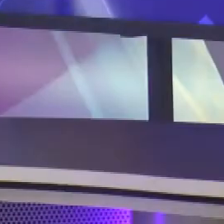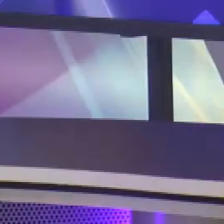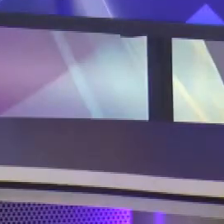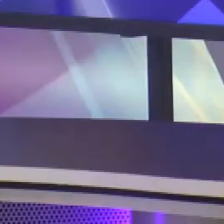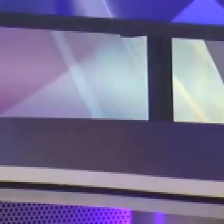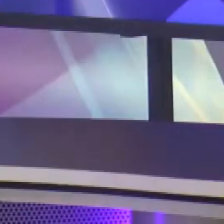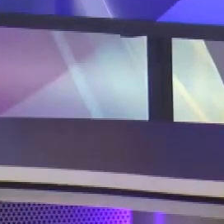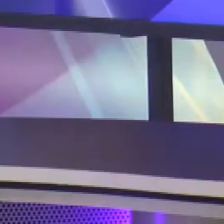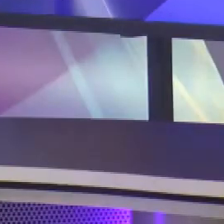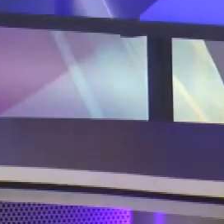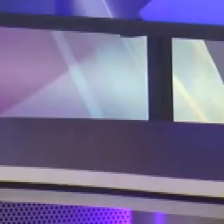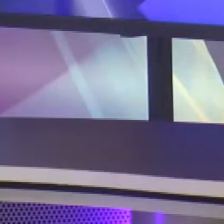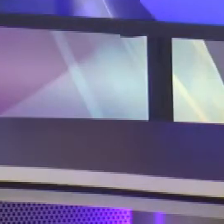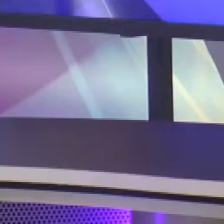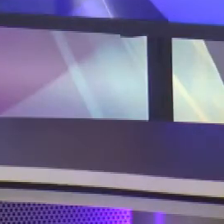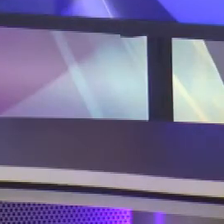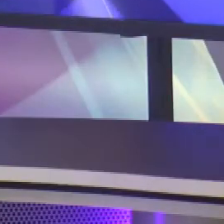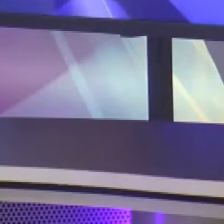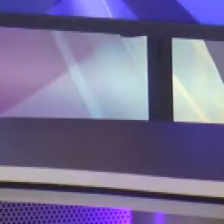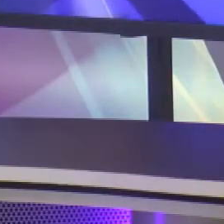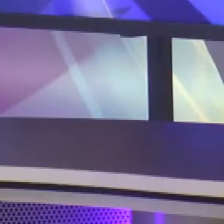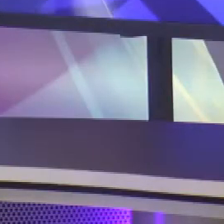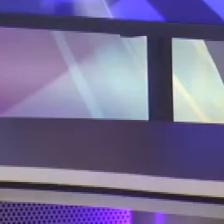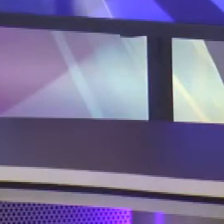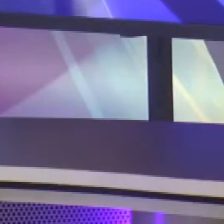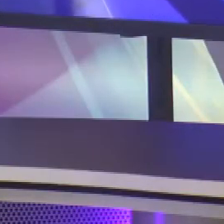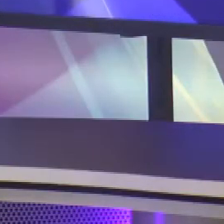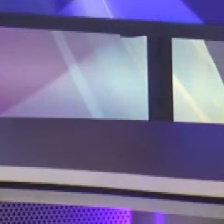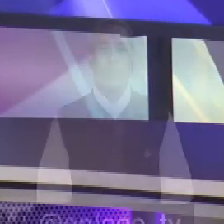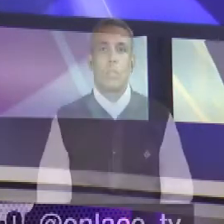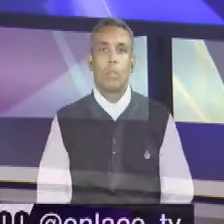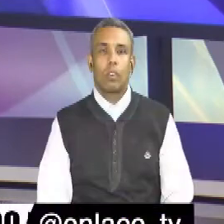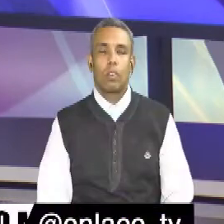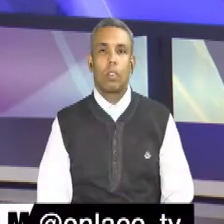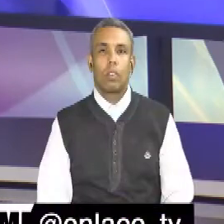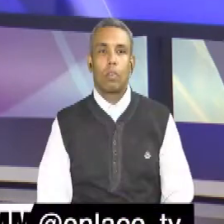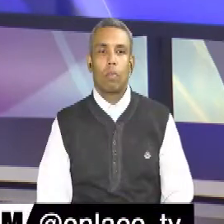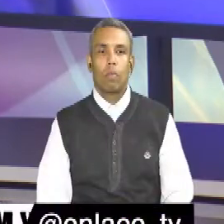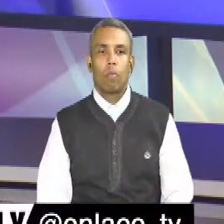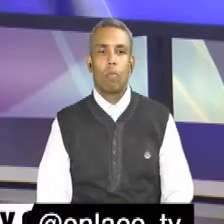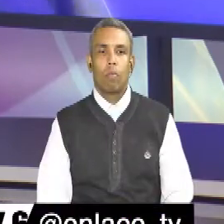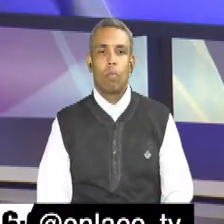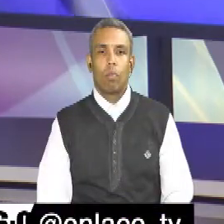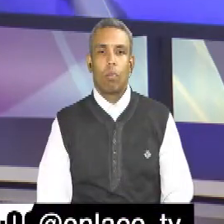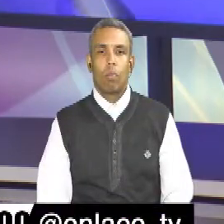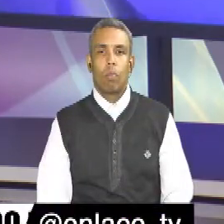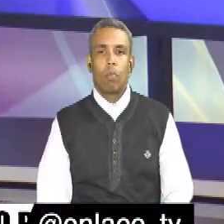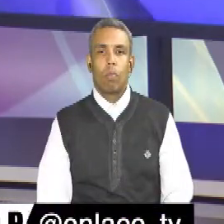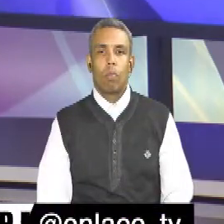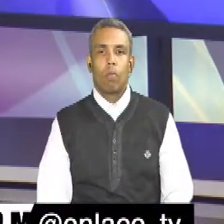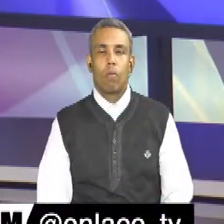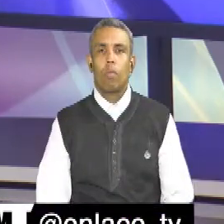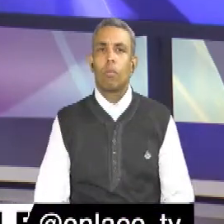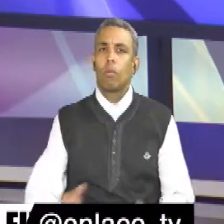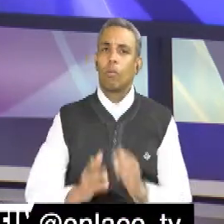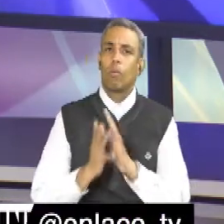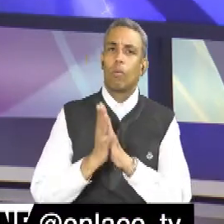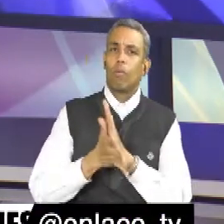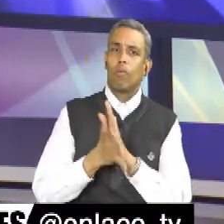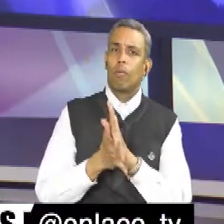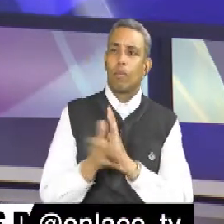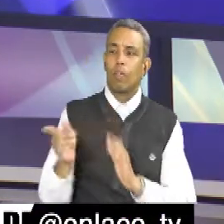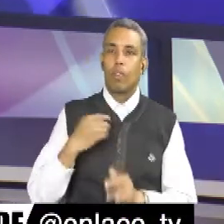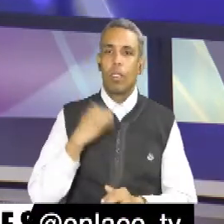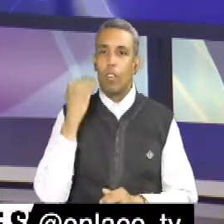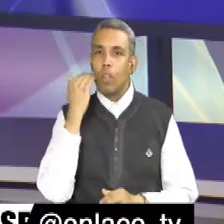Y como un fenómeno mundial calificó la psicóloga Ani de Acevedo el flagelo del suicidio. Sobre este tema, Enlace Noticias le consultó